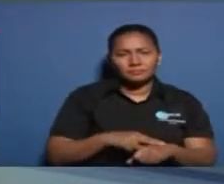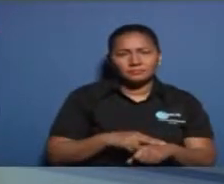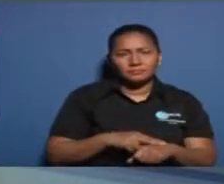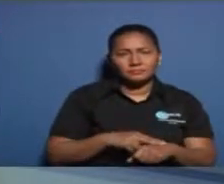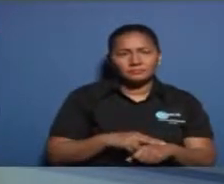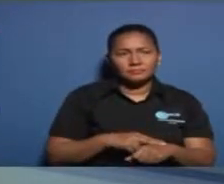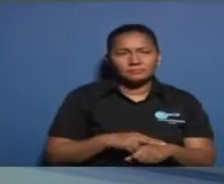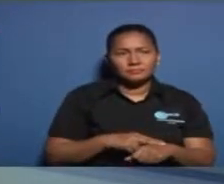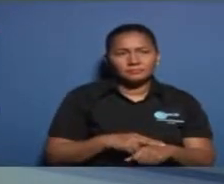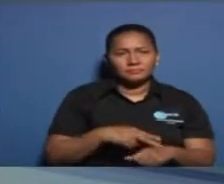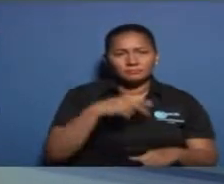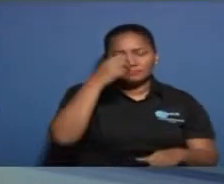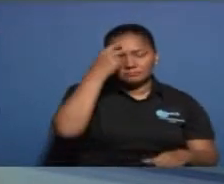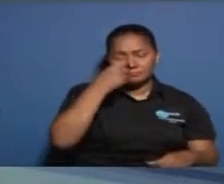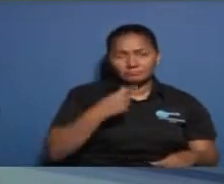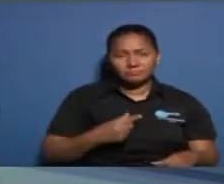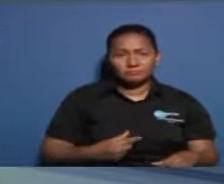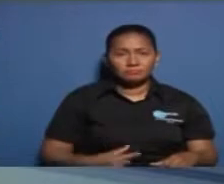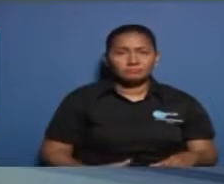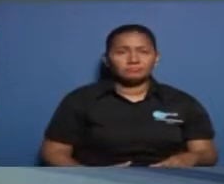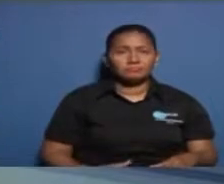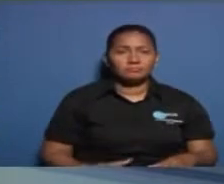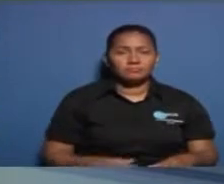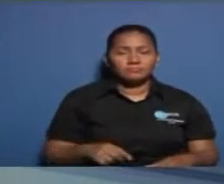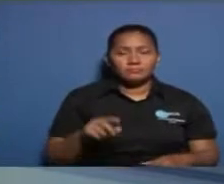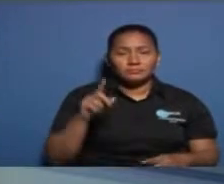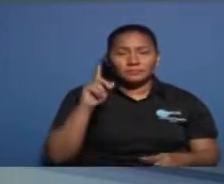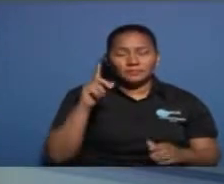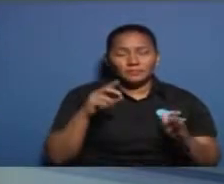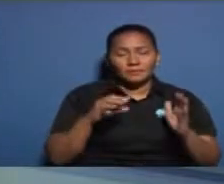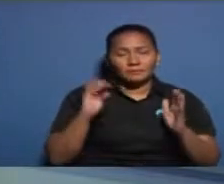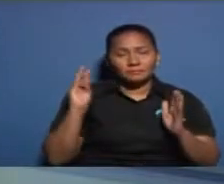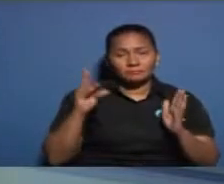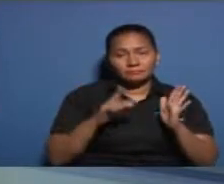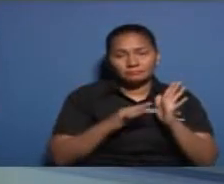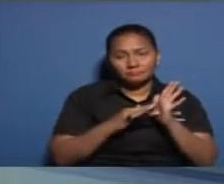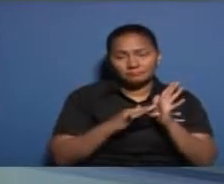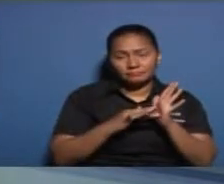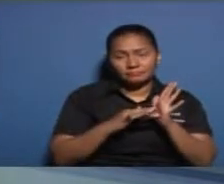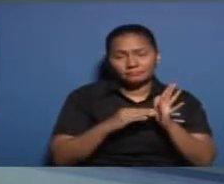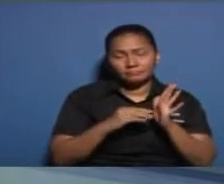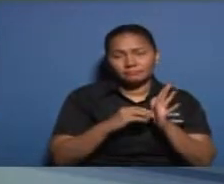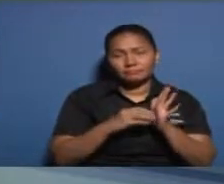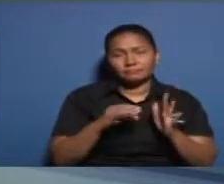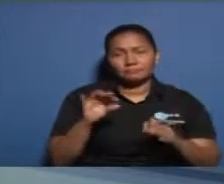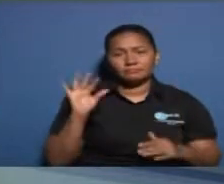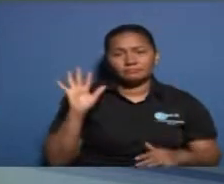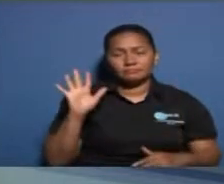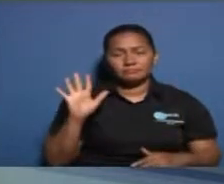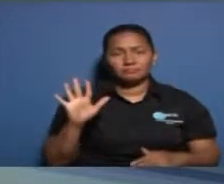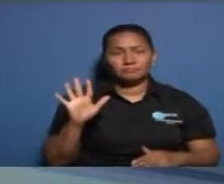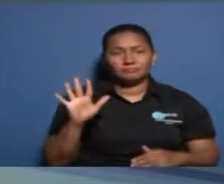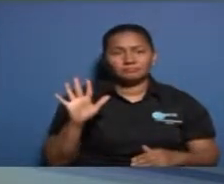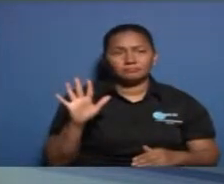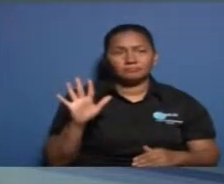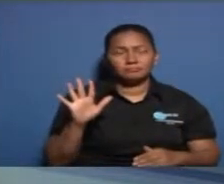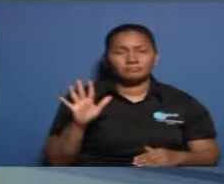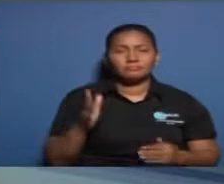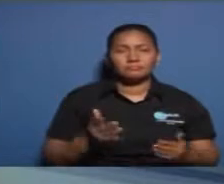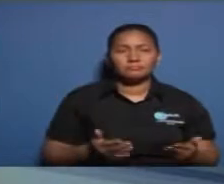en 1975 a raíz de la primera conferencia mundial de naciones unidas-